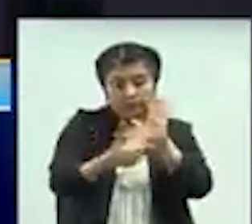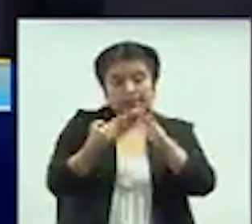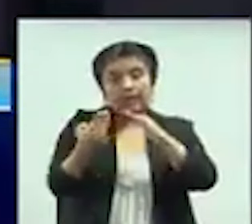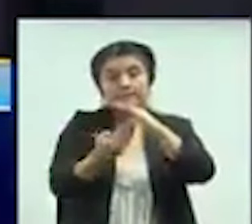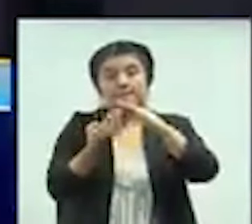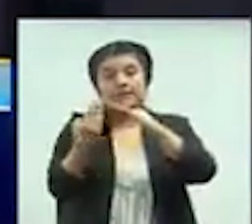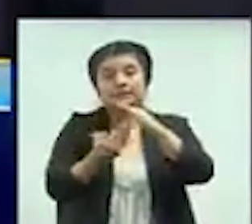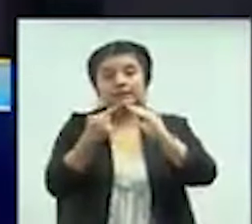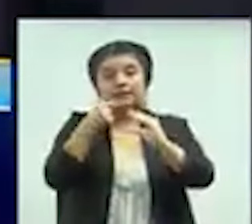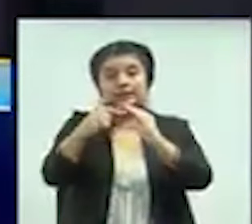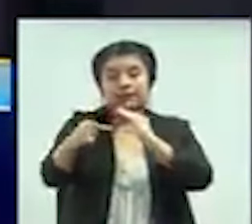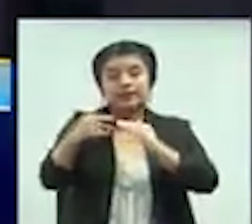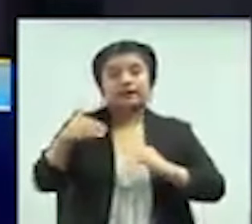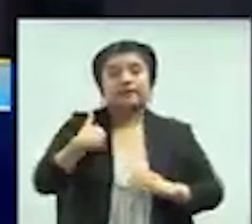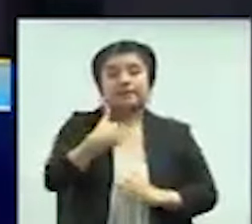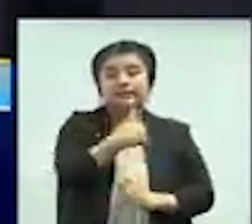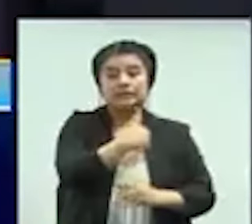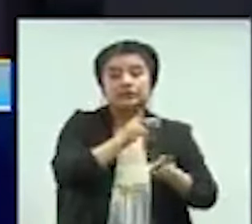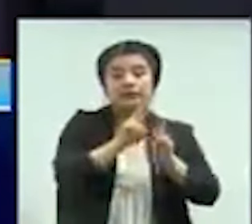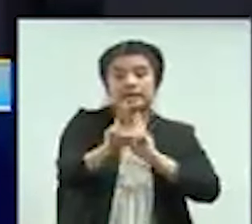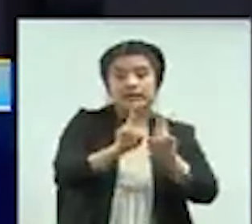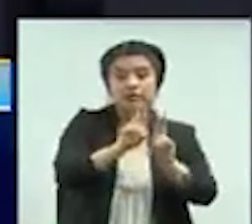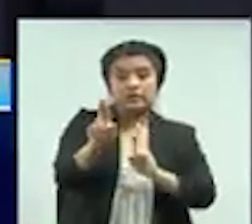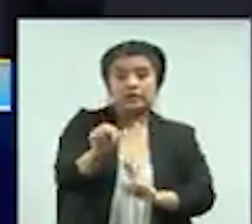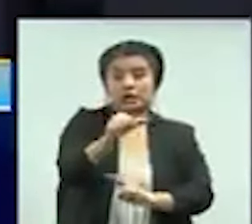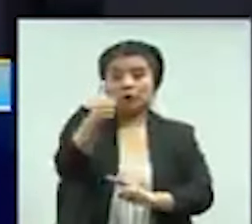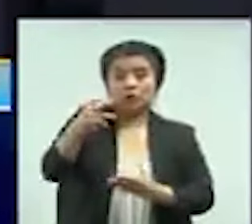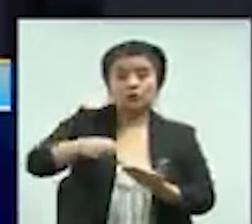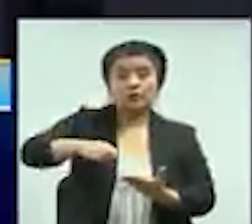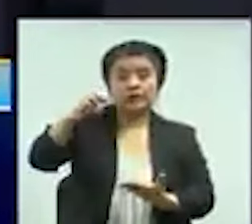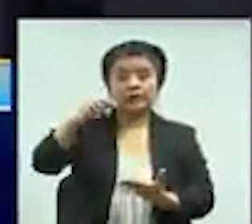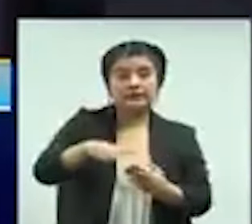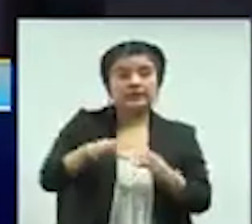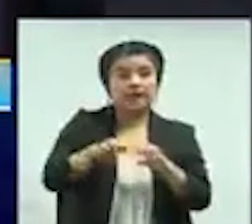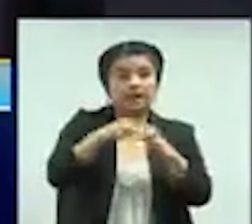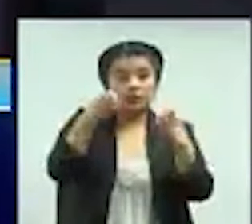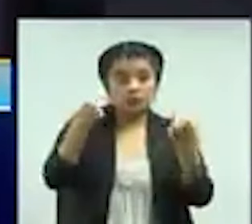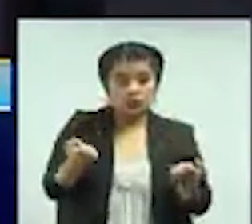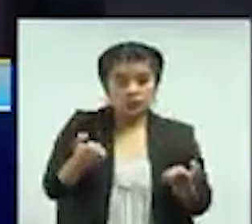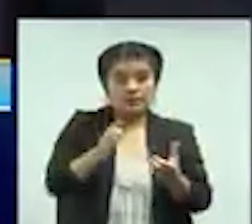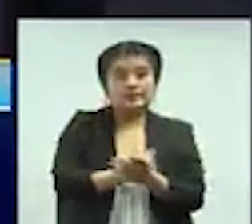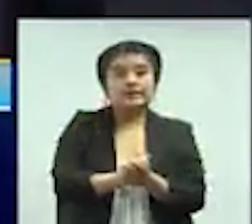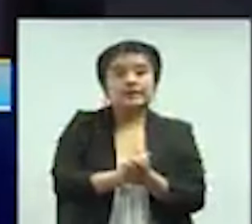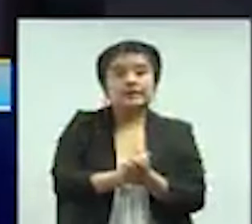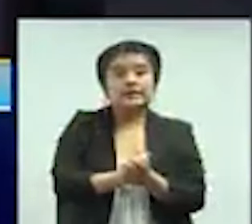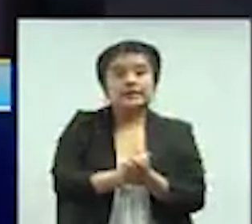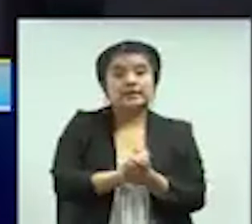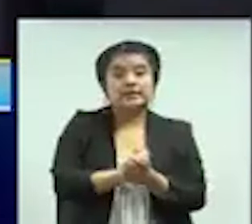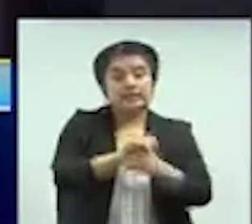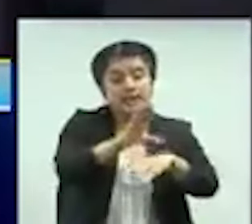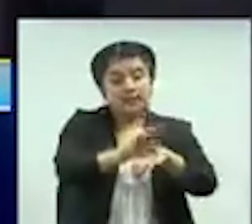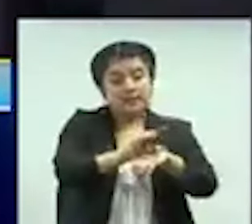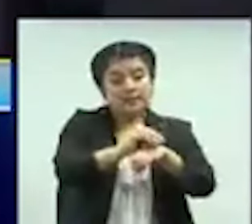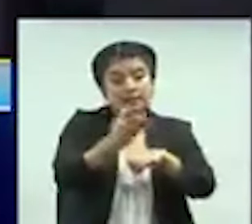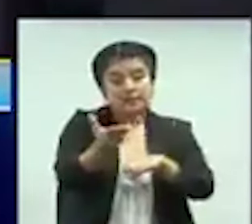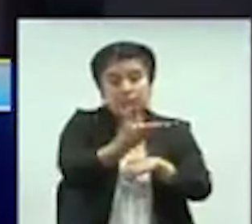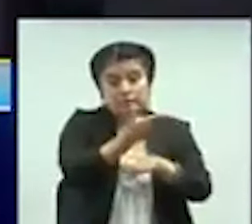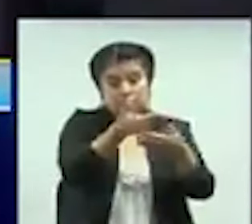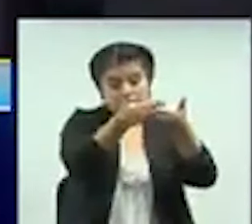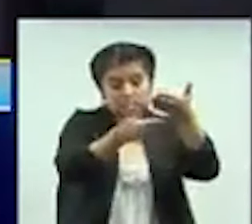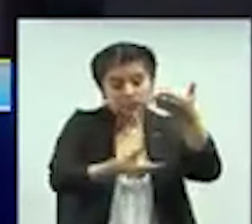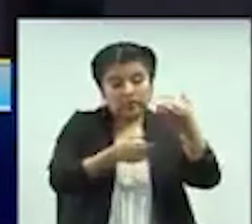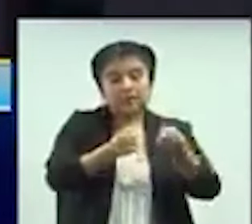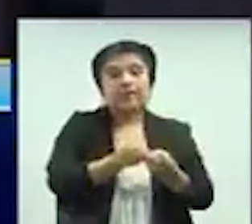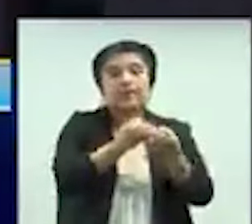básicas enviadas al ministro de Relaciones Exteriores. En ese sentido, se concederá la palabra según la